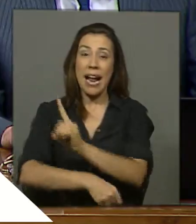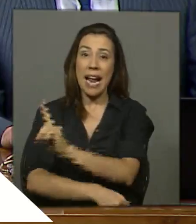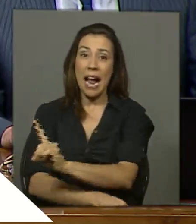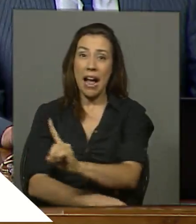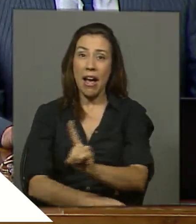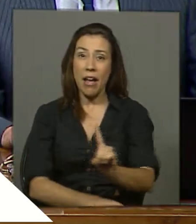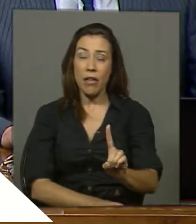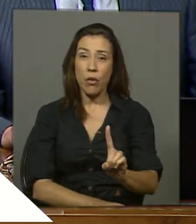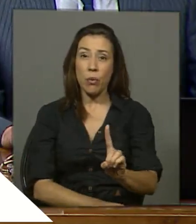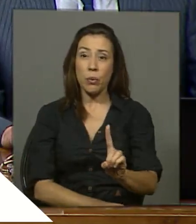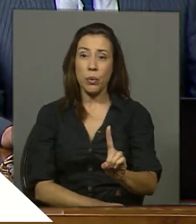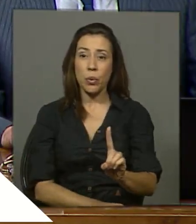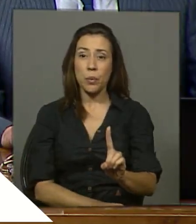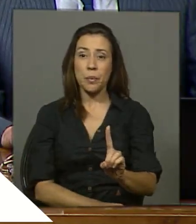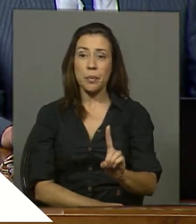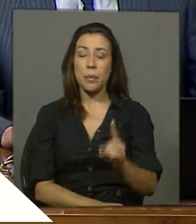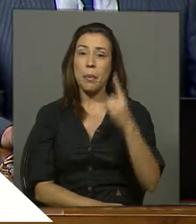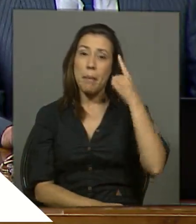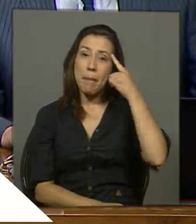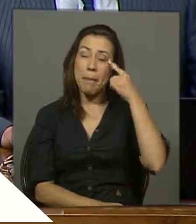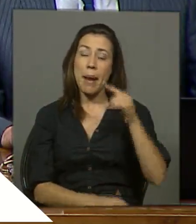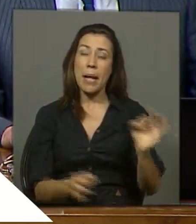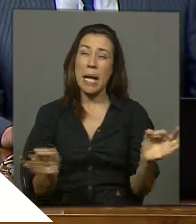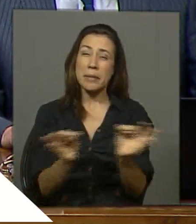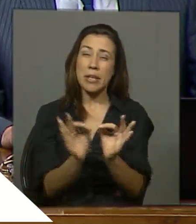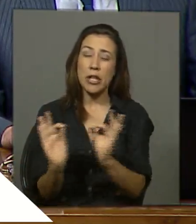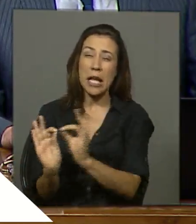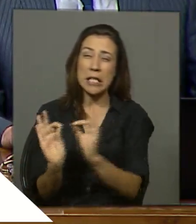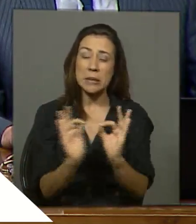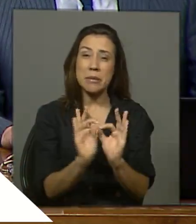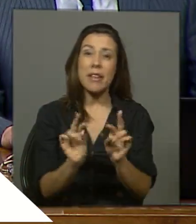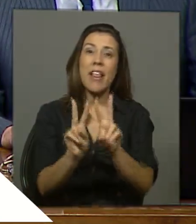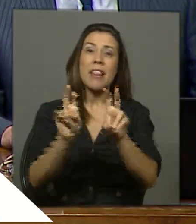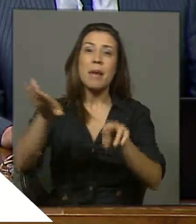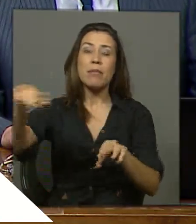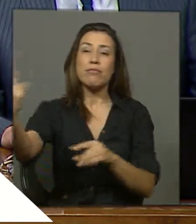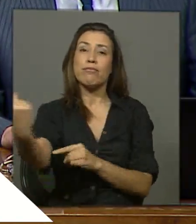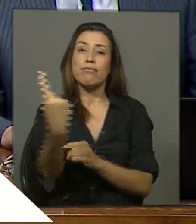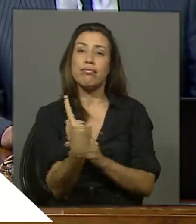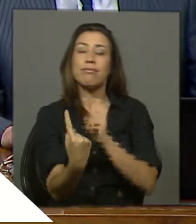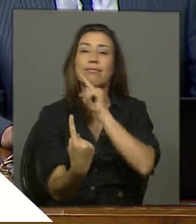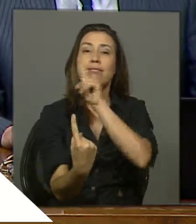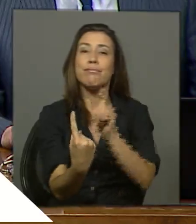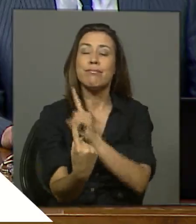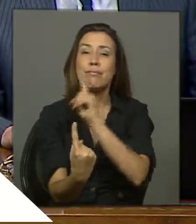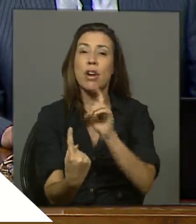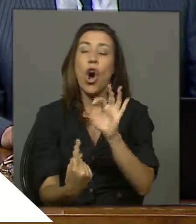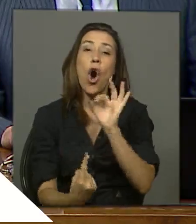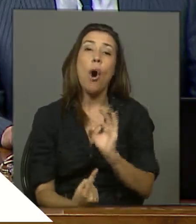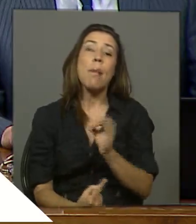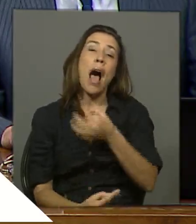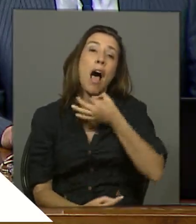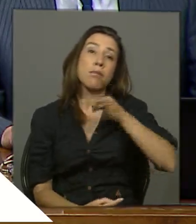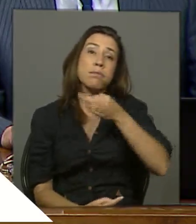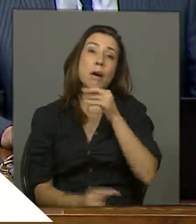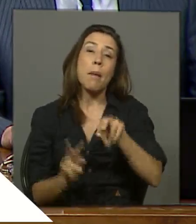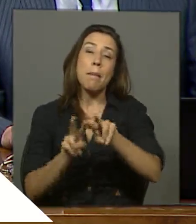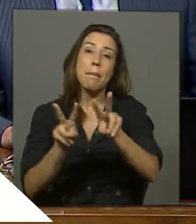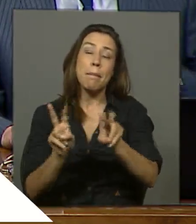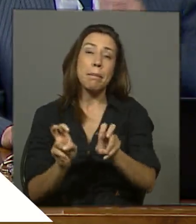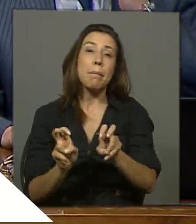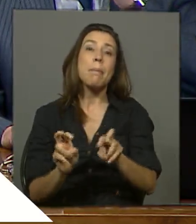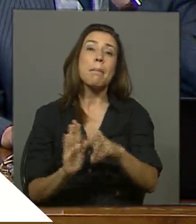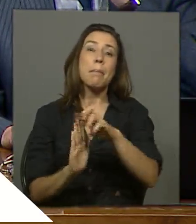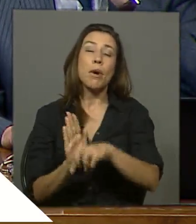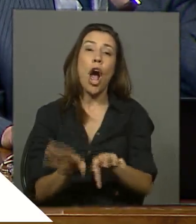una cada uno Perdón para hacer precisiones sobre la materia de la convocatoria o para pronunciarse sobre el proyecto de acuerdo